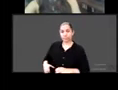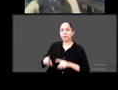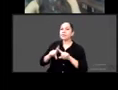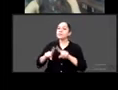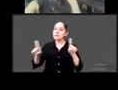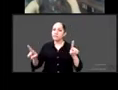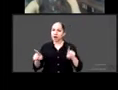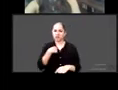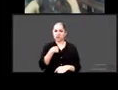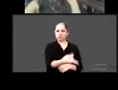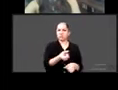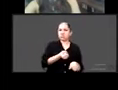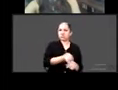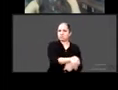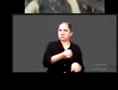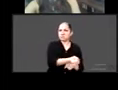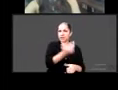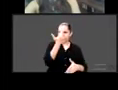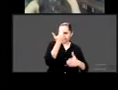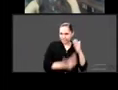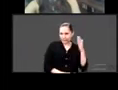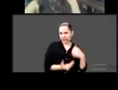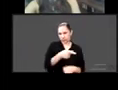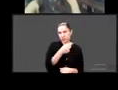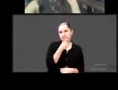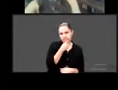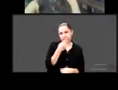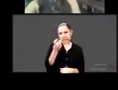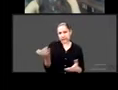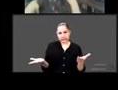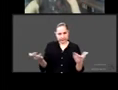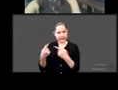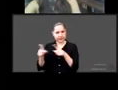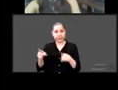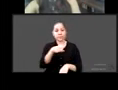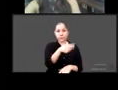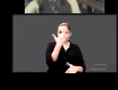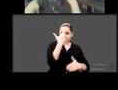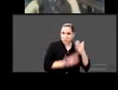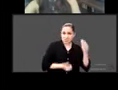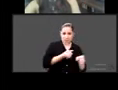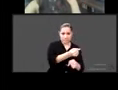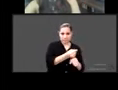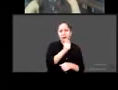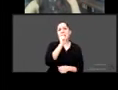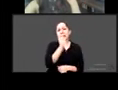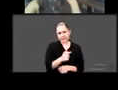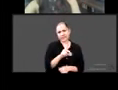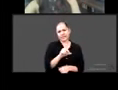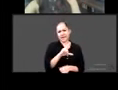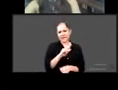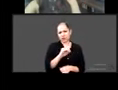en sus versiones pues, extremas, ha estado tipificado como delito ya desde hace algún tiempo. El problema que